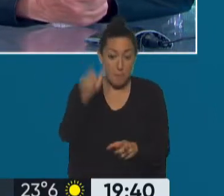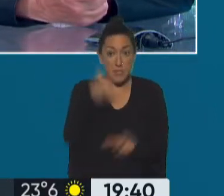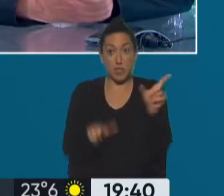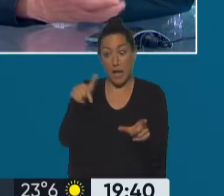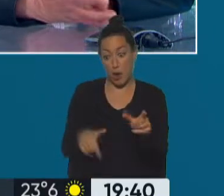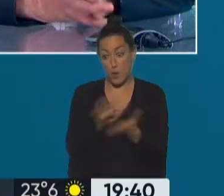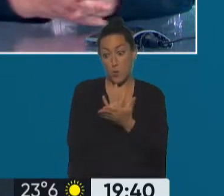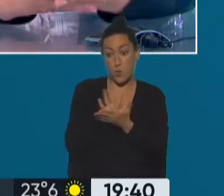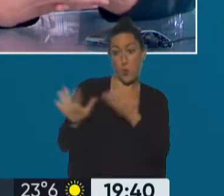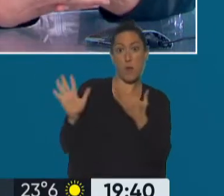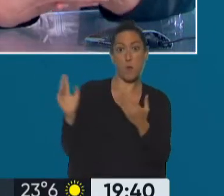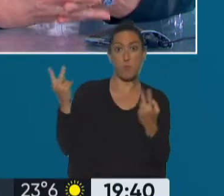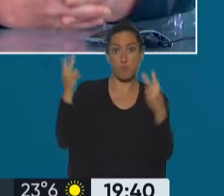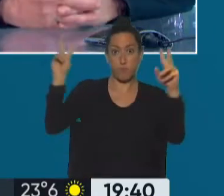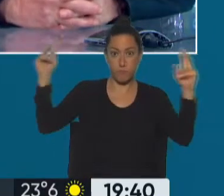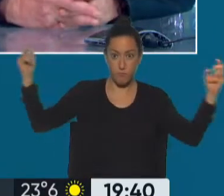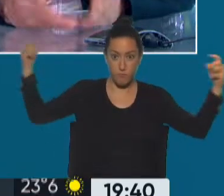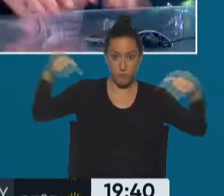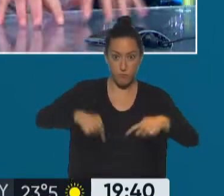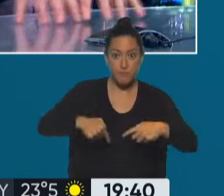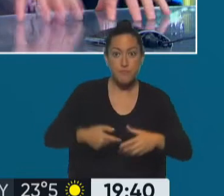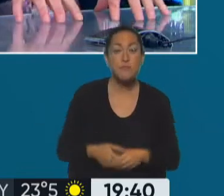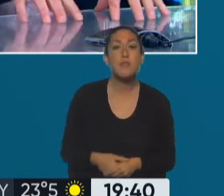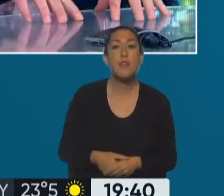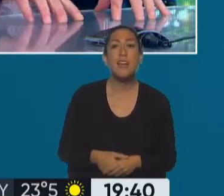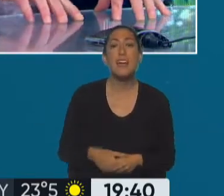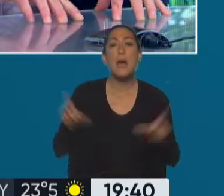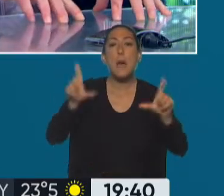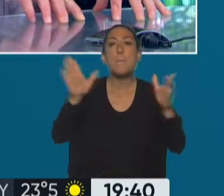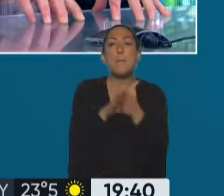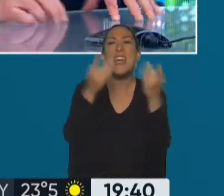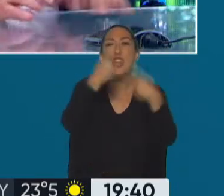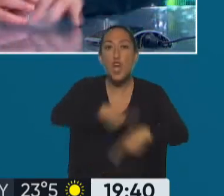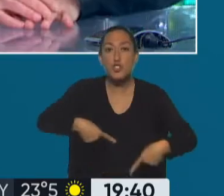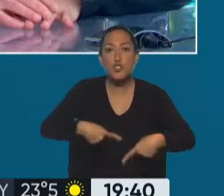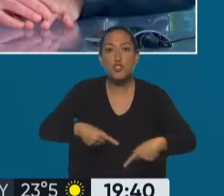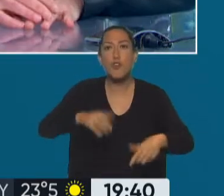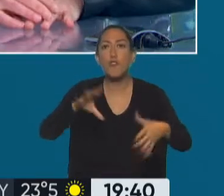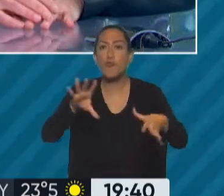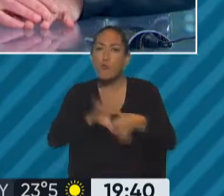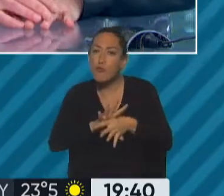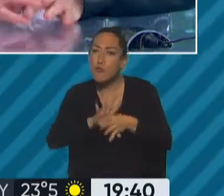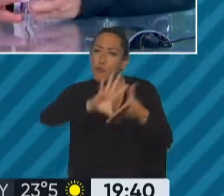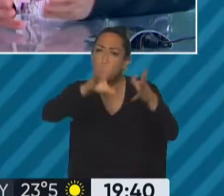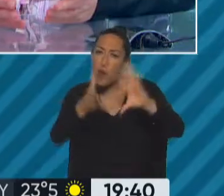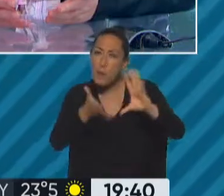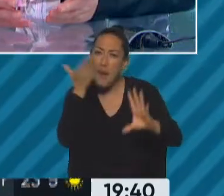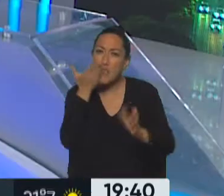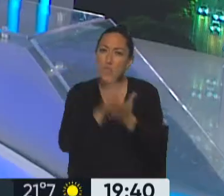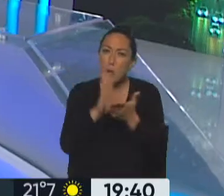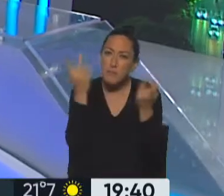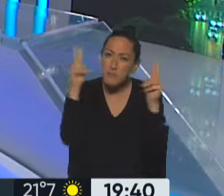de comunicación a veces no se los trata adecuadamente por eso la defensoría del público conjuntamente con